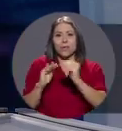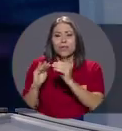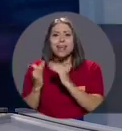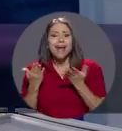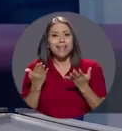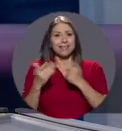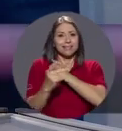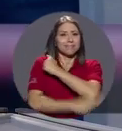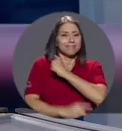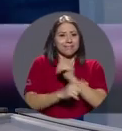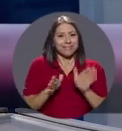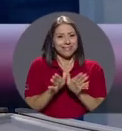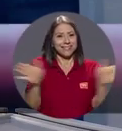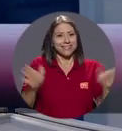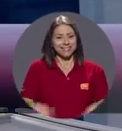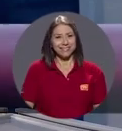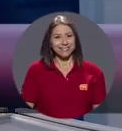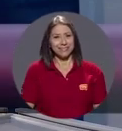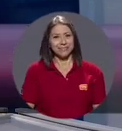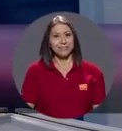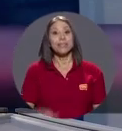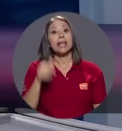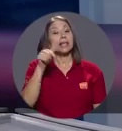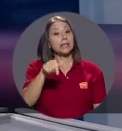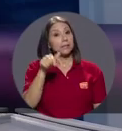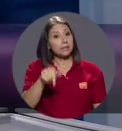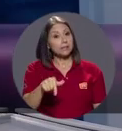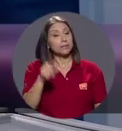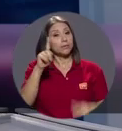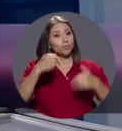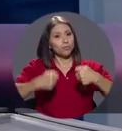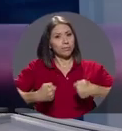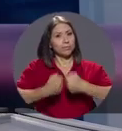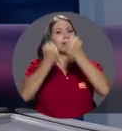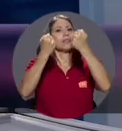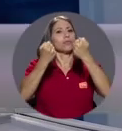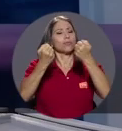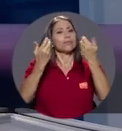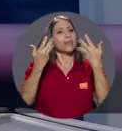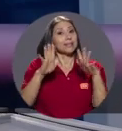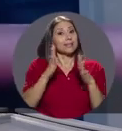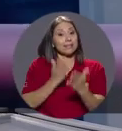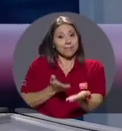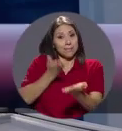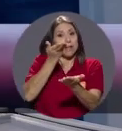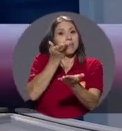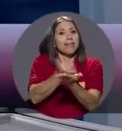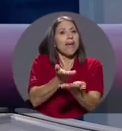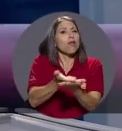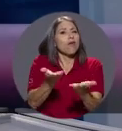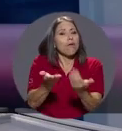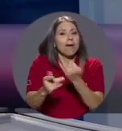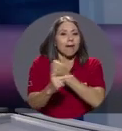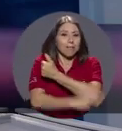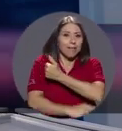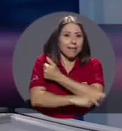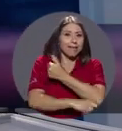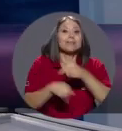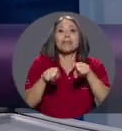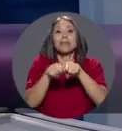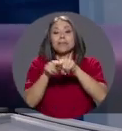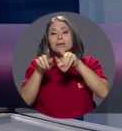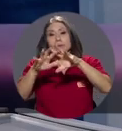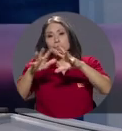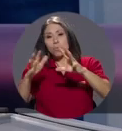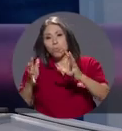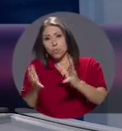nuestras comunidades, del país en general. Y este definitivamente es un reto que se ha planteado tanto el país como